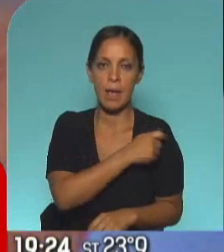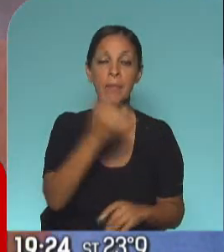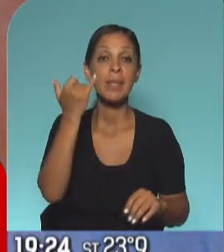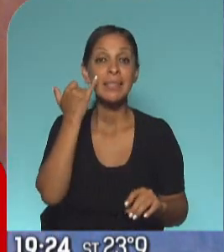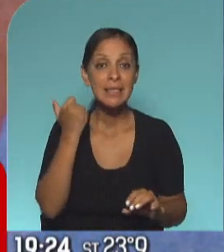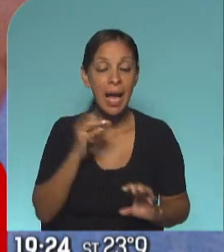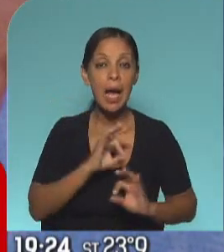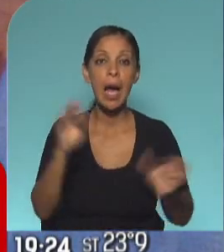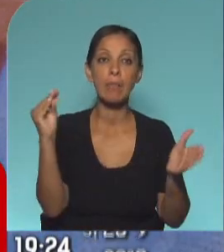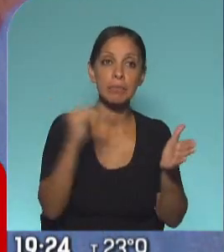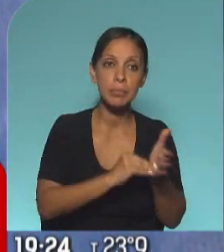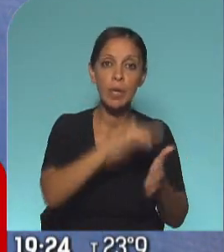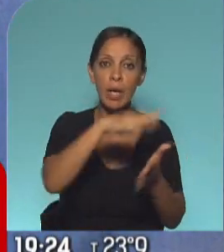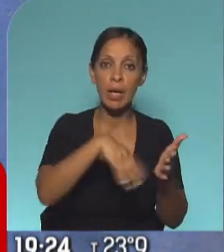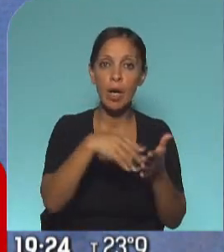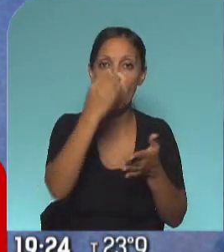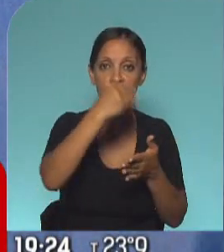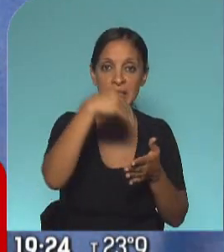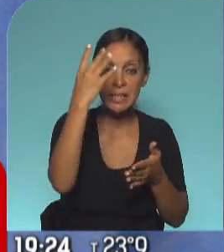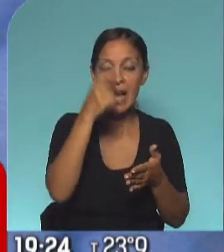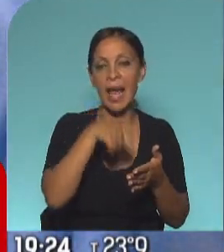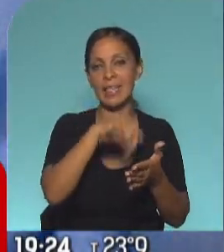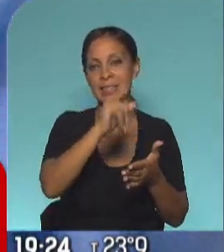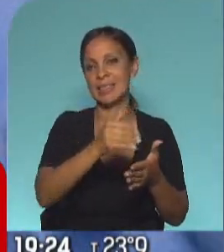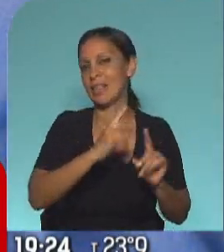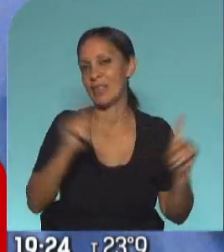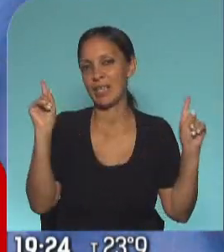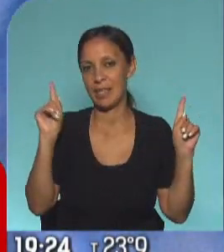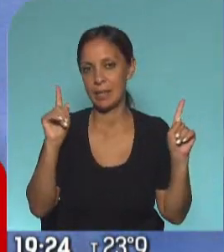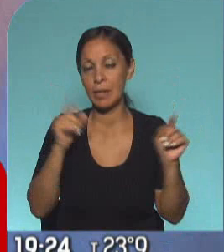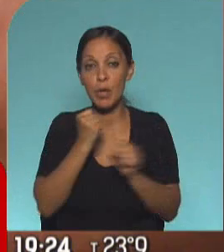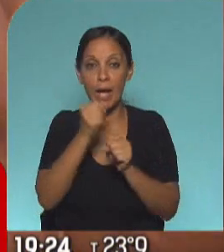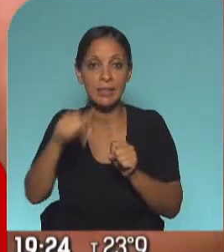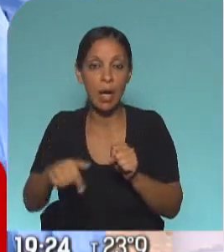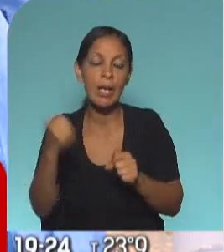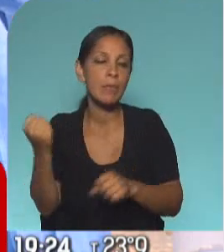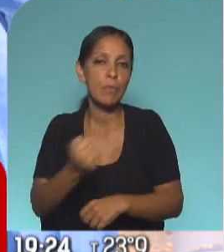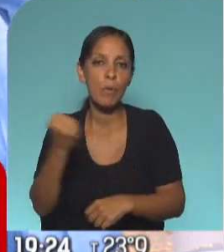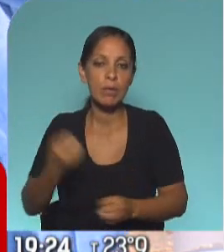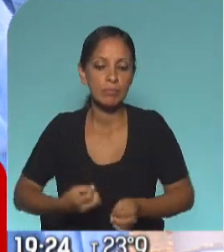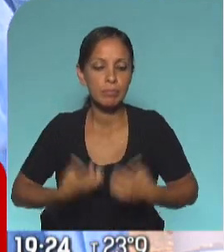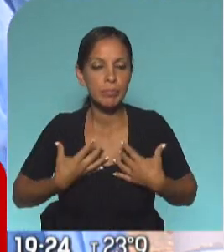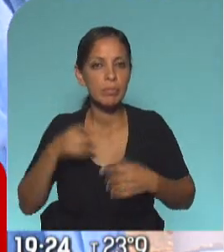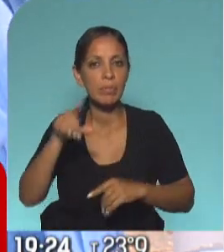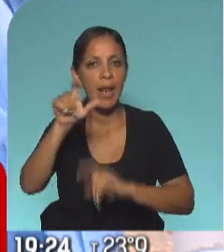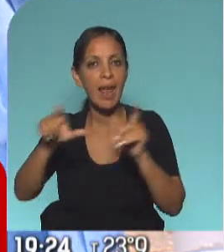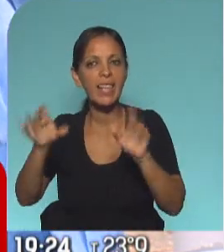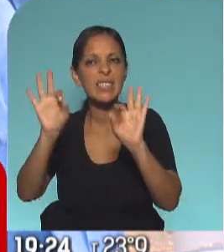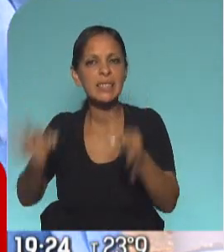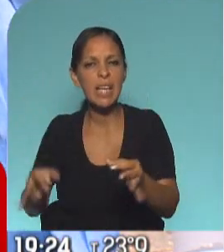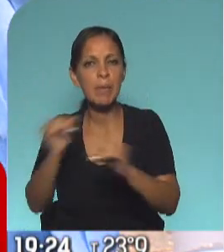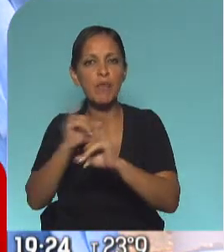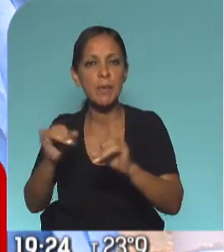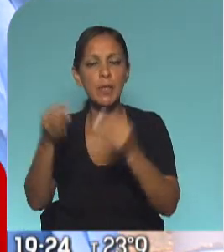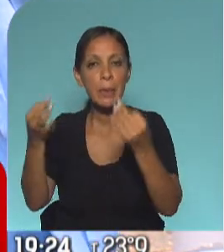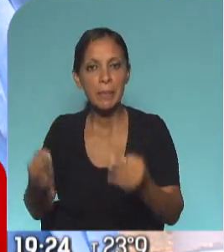vacuna, obviamente formará parte del programa obligatorio. Obvio, obvio. Pero por ahora es muy importante que la gente esté muy informada. Y nuestro sistema